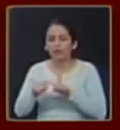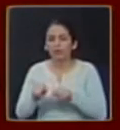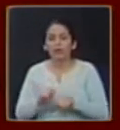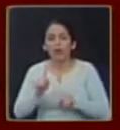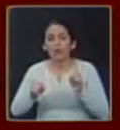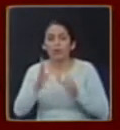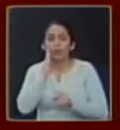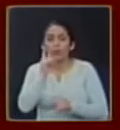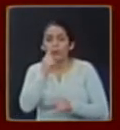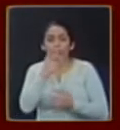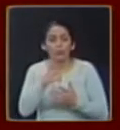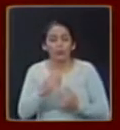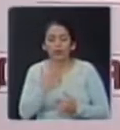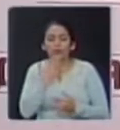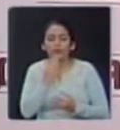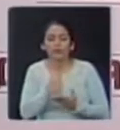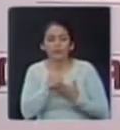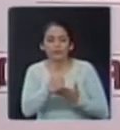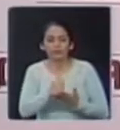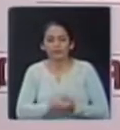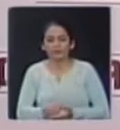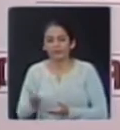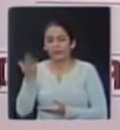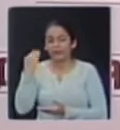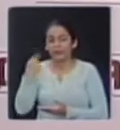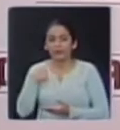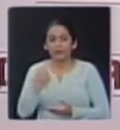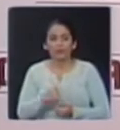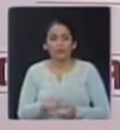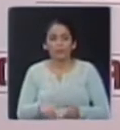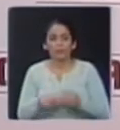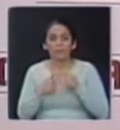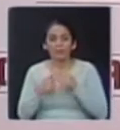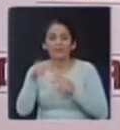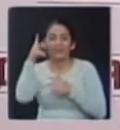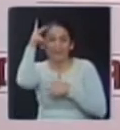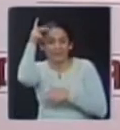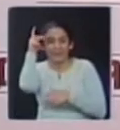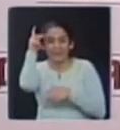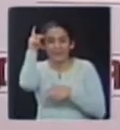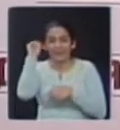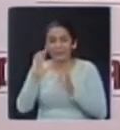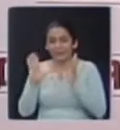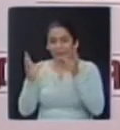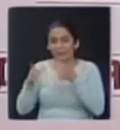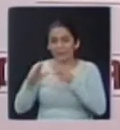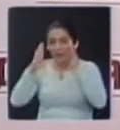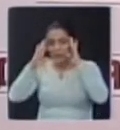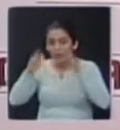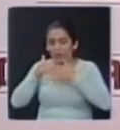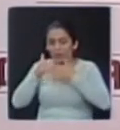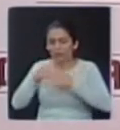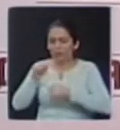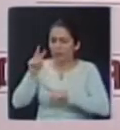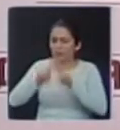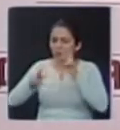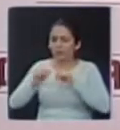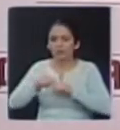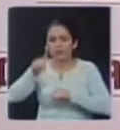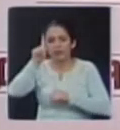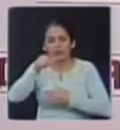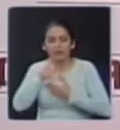realicé una visita al principio, digamos, de mi reinado a esta fundación y ellos presentan una necesidad importante en el